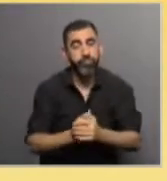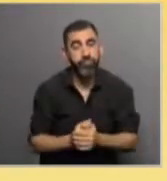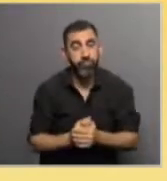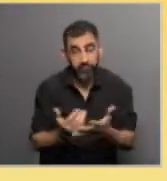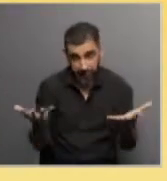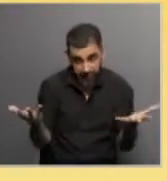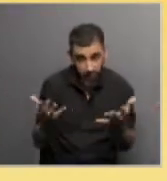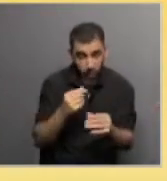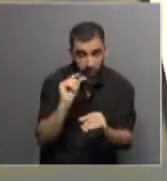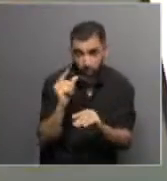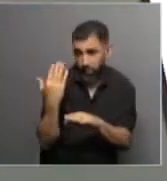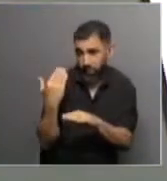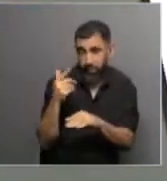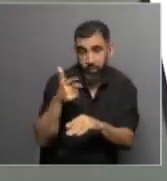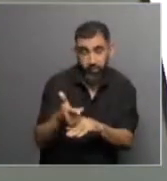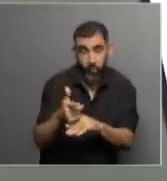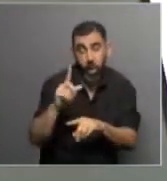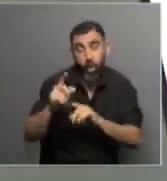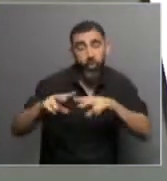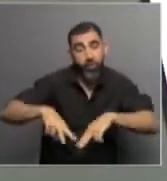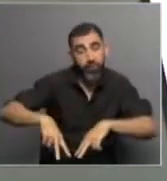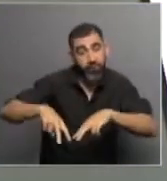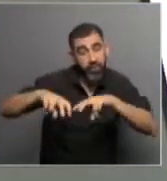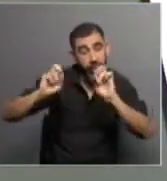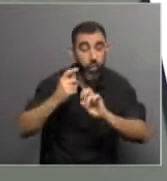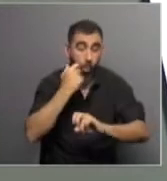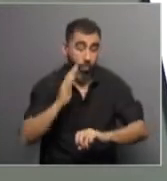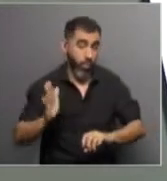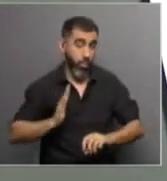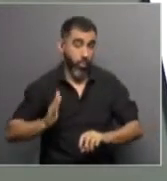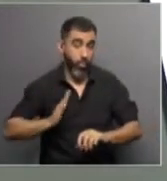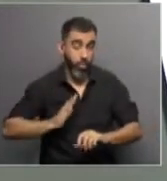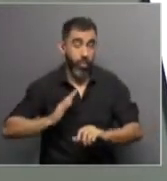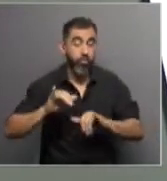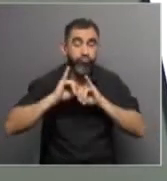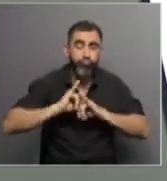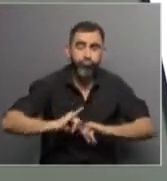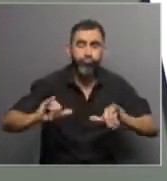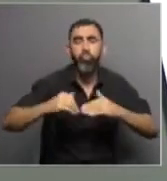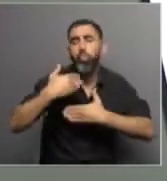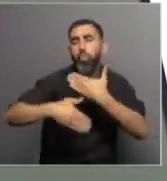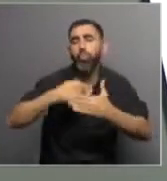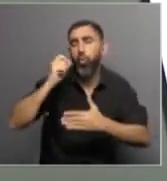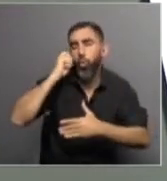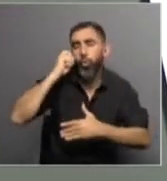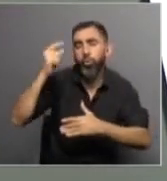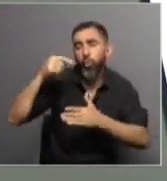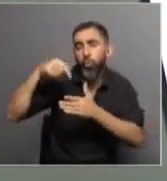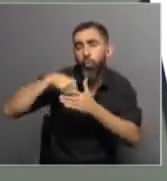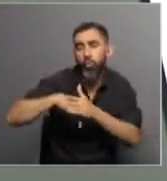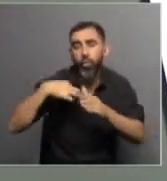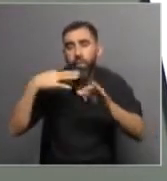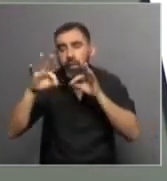muy recientes, una generación de investigadoras e investigadores impulsó un proceso de conocimiento profundo y